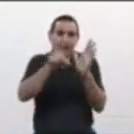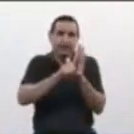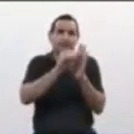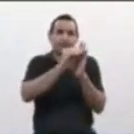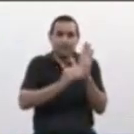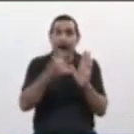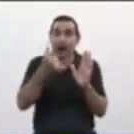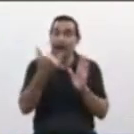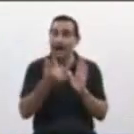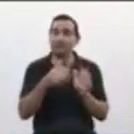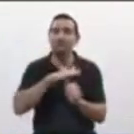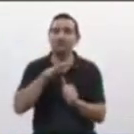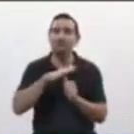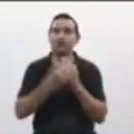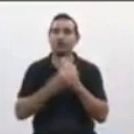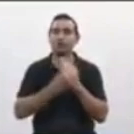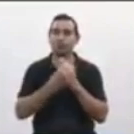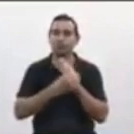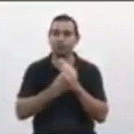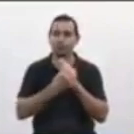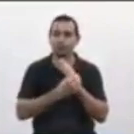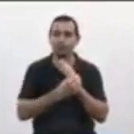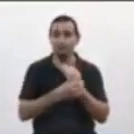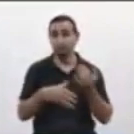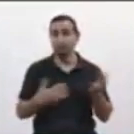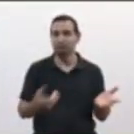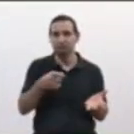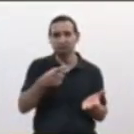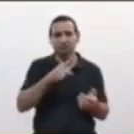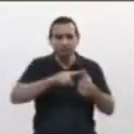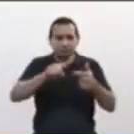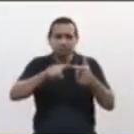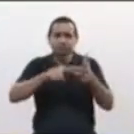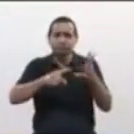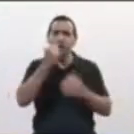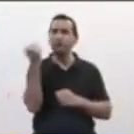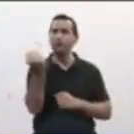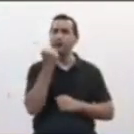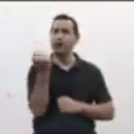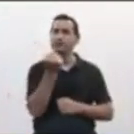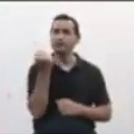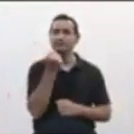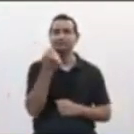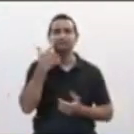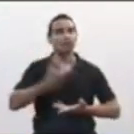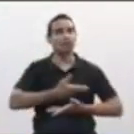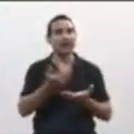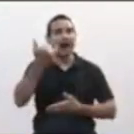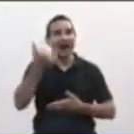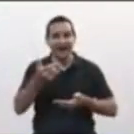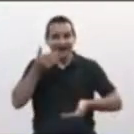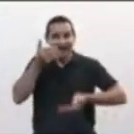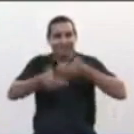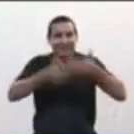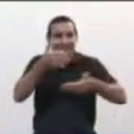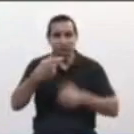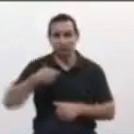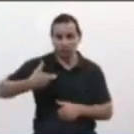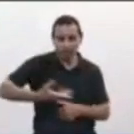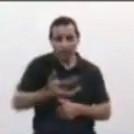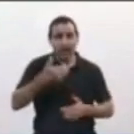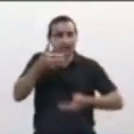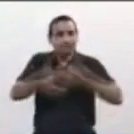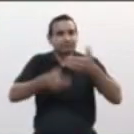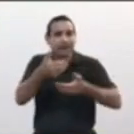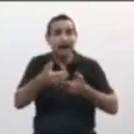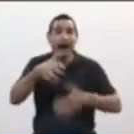ministerio y estas cosas son son importantes y muestran avances conjunto de una sociedad a veces